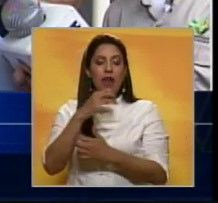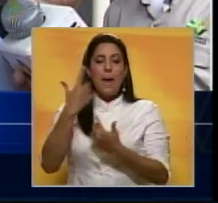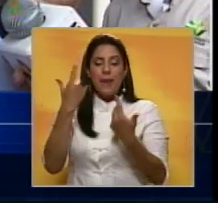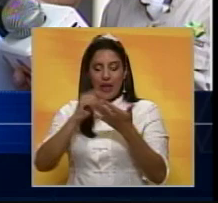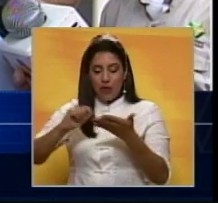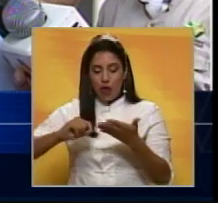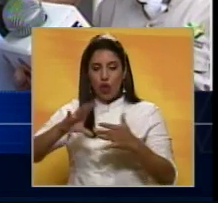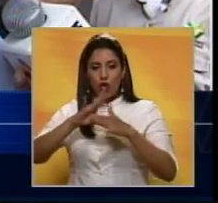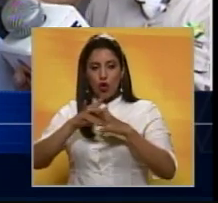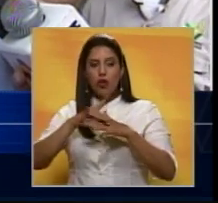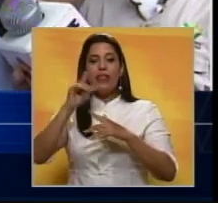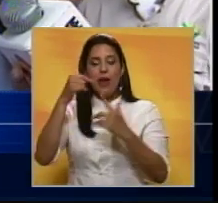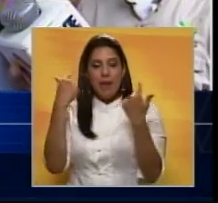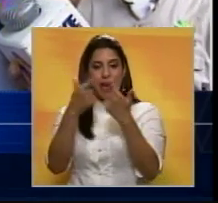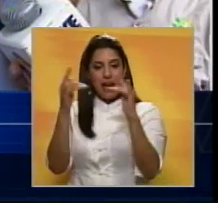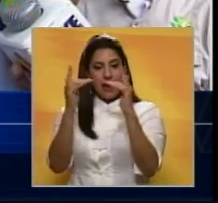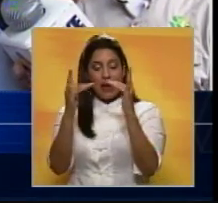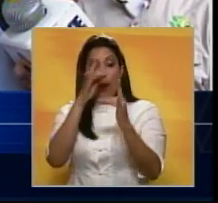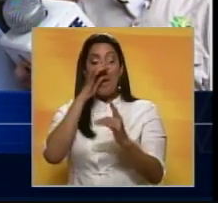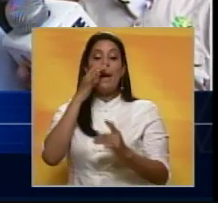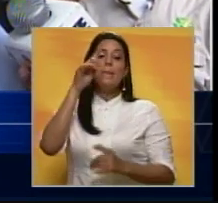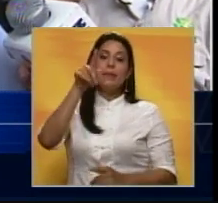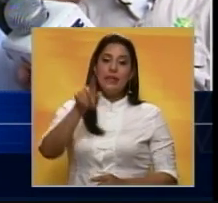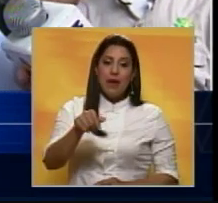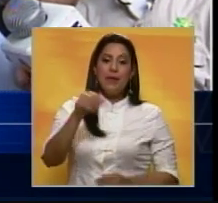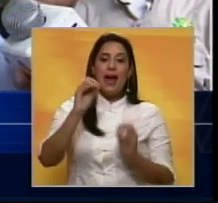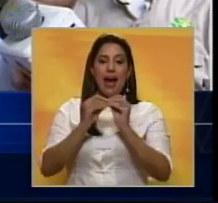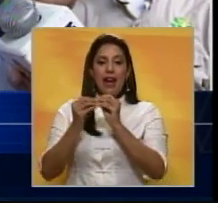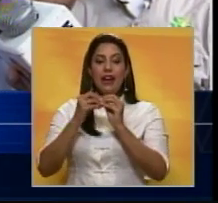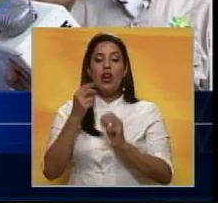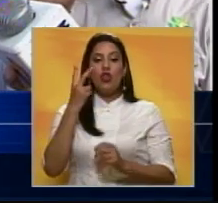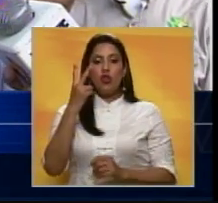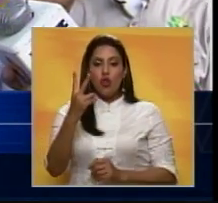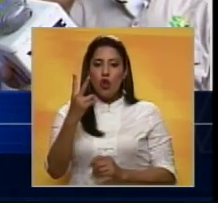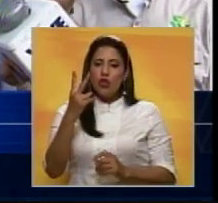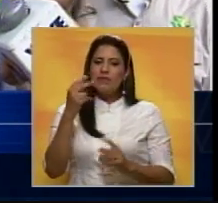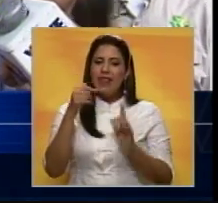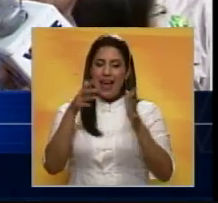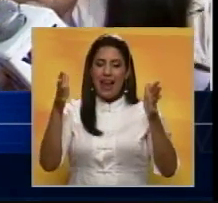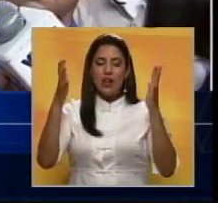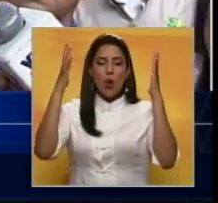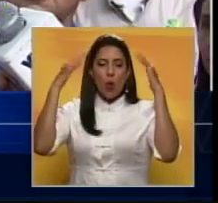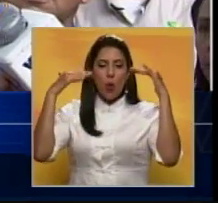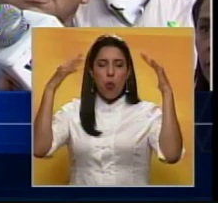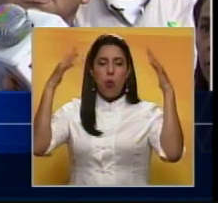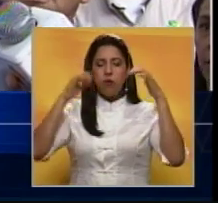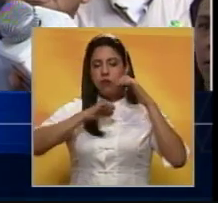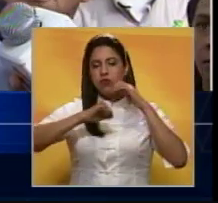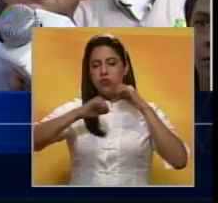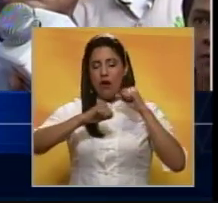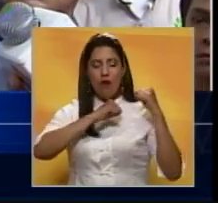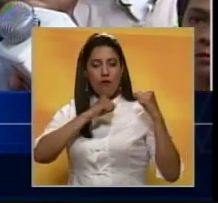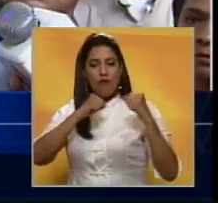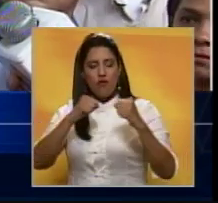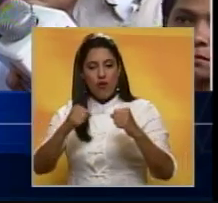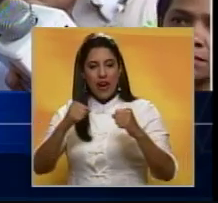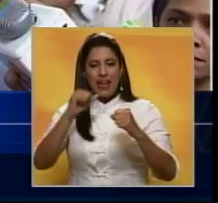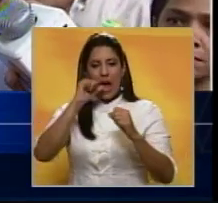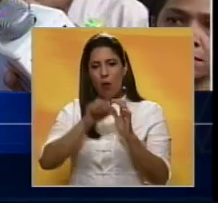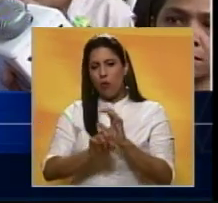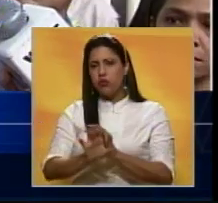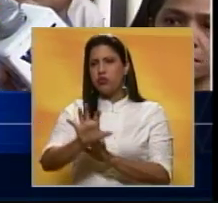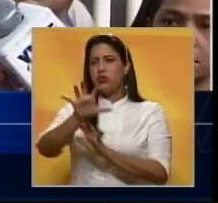consultorios y también para habitaciones, y así también se recuperaron 2 chillers, son 2 grandes aire acondicionados enfriados por